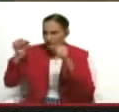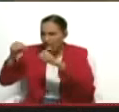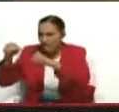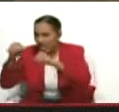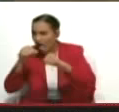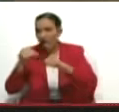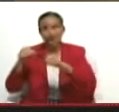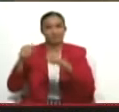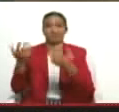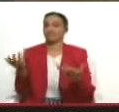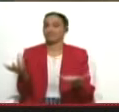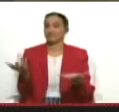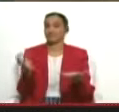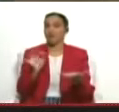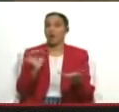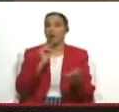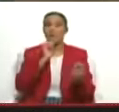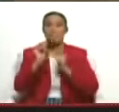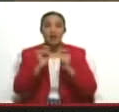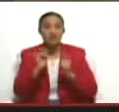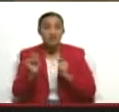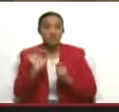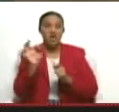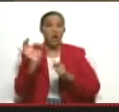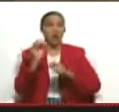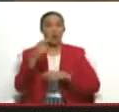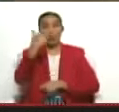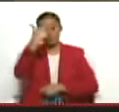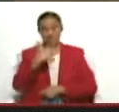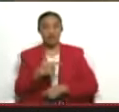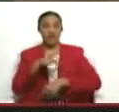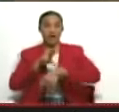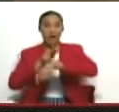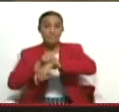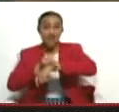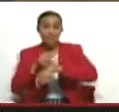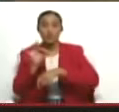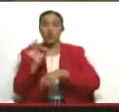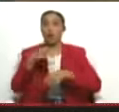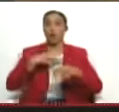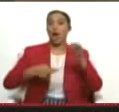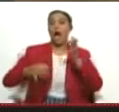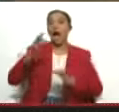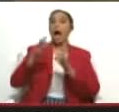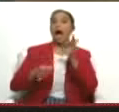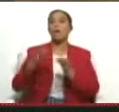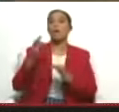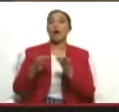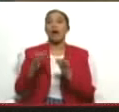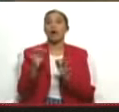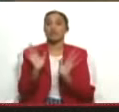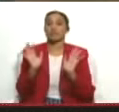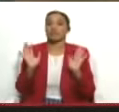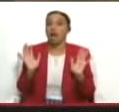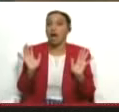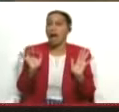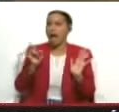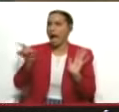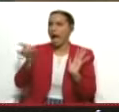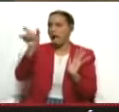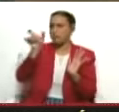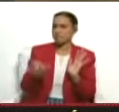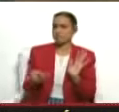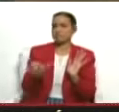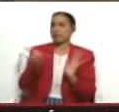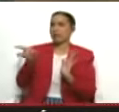alguien que sea periodista abogado médico por ser profesional dice hoy no de detuvieron un abogado pero si el abogado violó